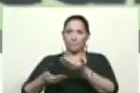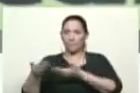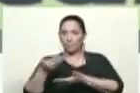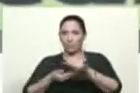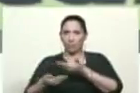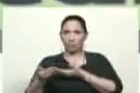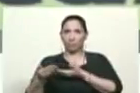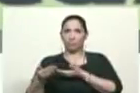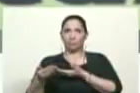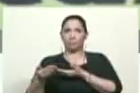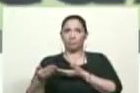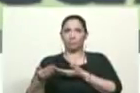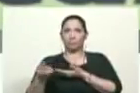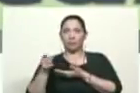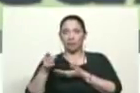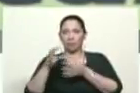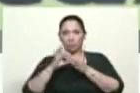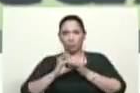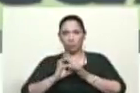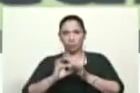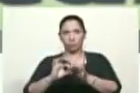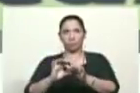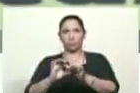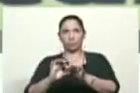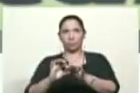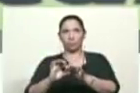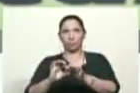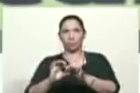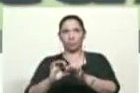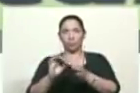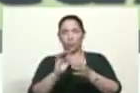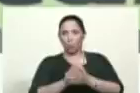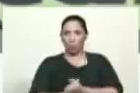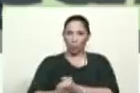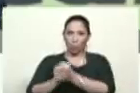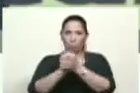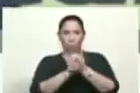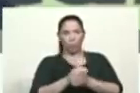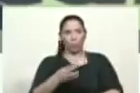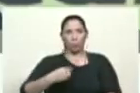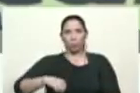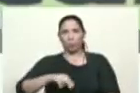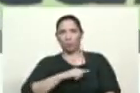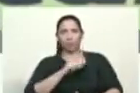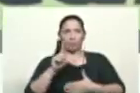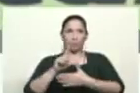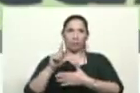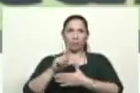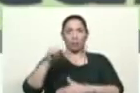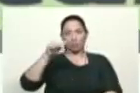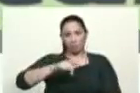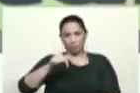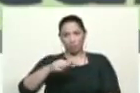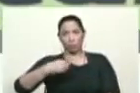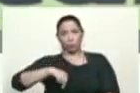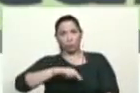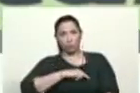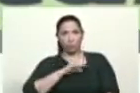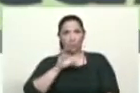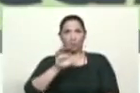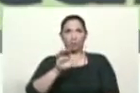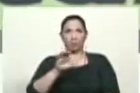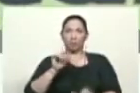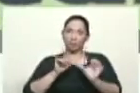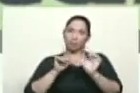esa consolidación de la unidad nuestra americana. Y desde aquí, desde nuestra América,